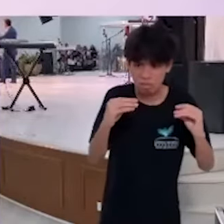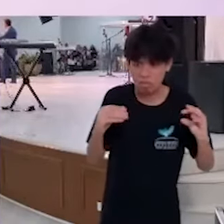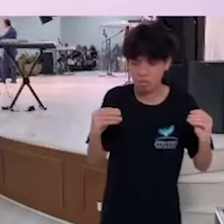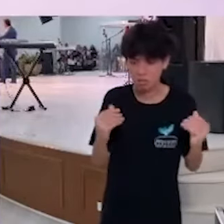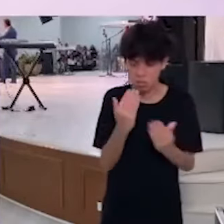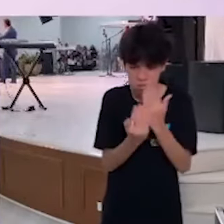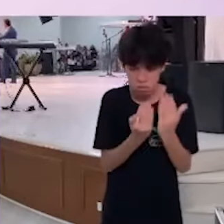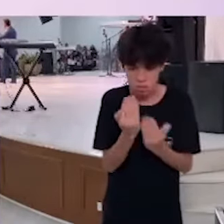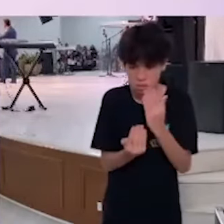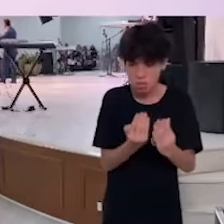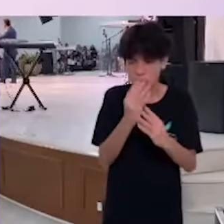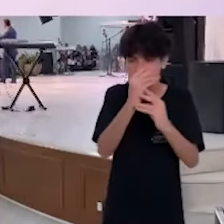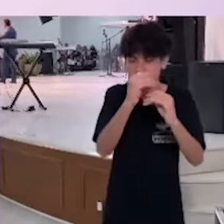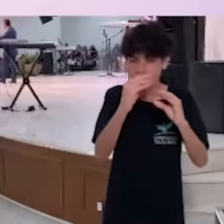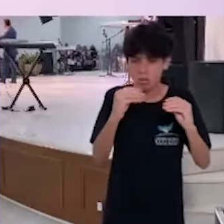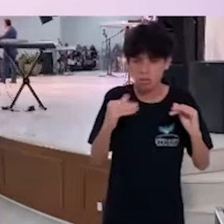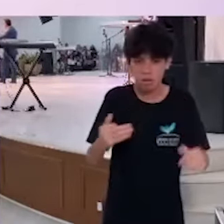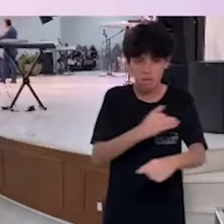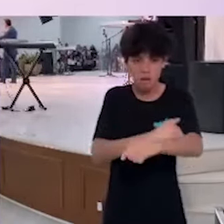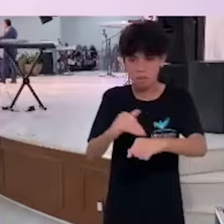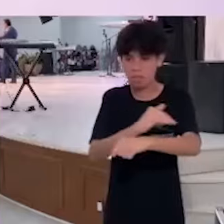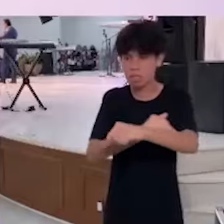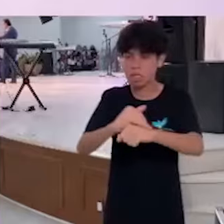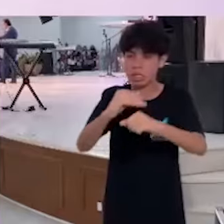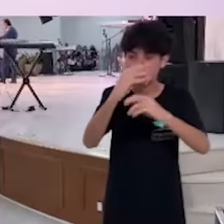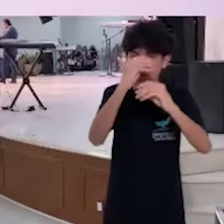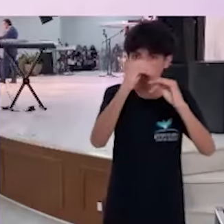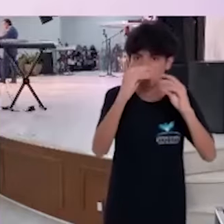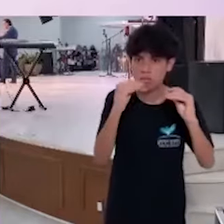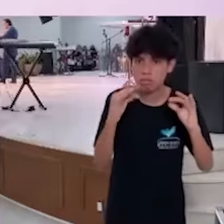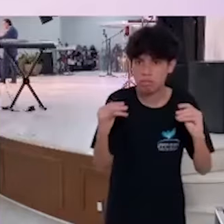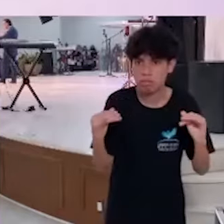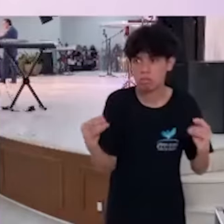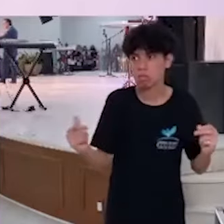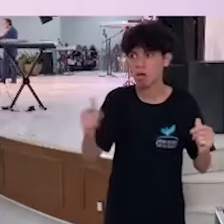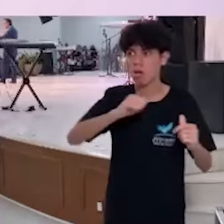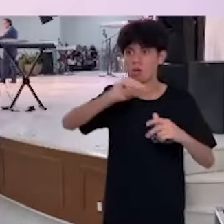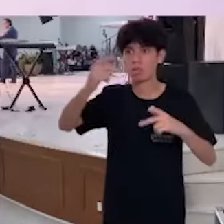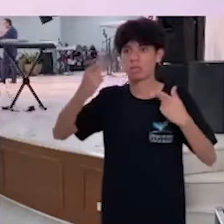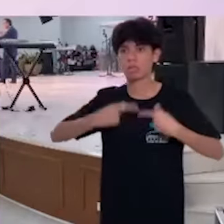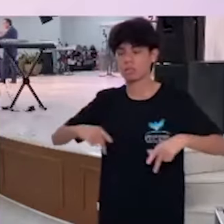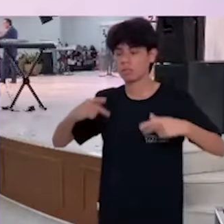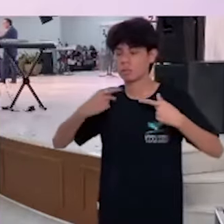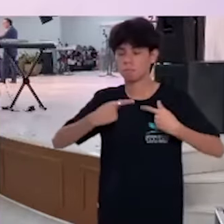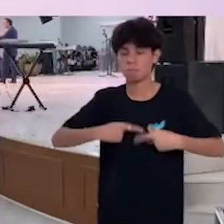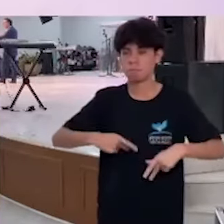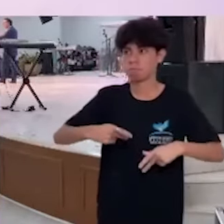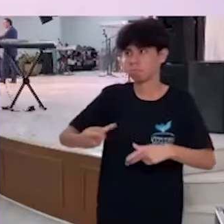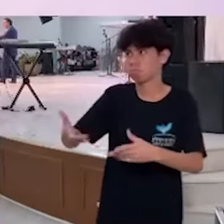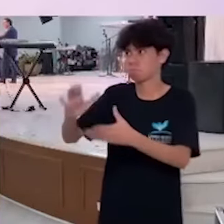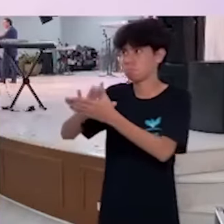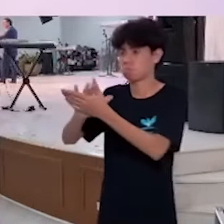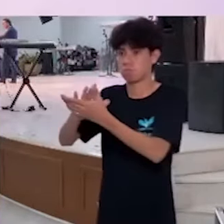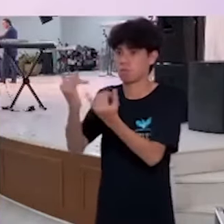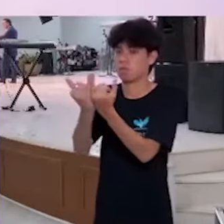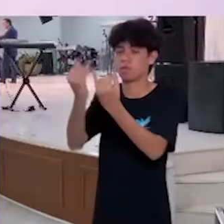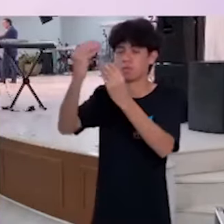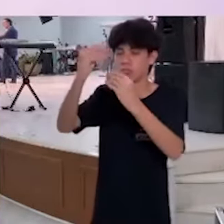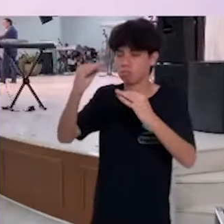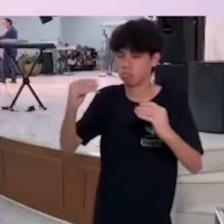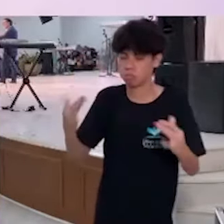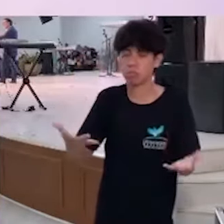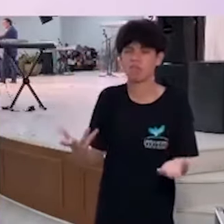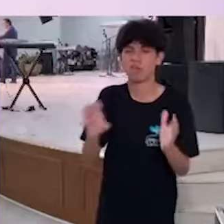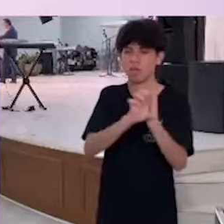la iglesia, han destruido su familia, han destruido las familias de otras personas. ¿Y saben quién fue un ejemplo de esto? El rey